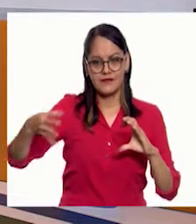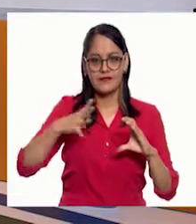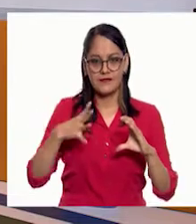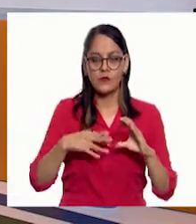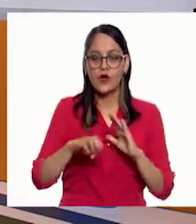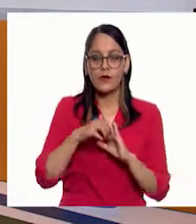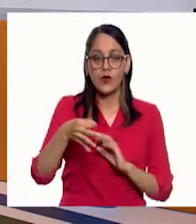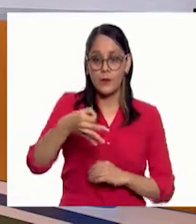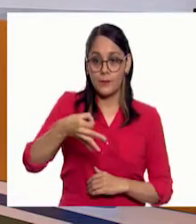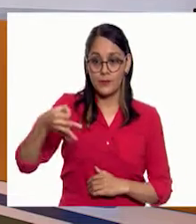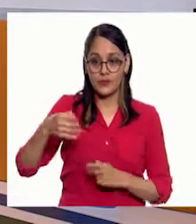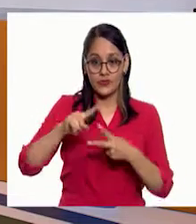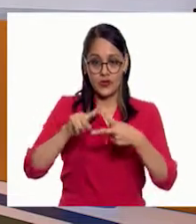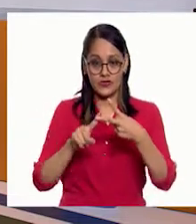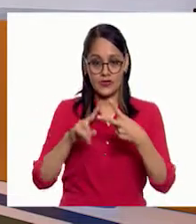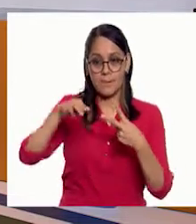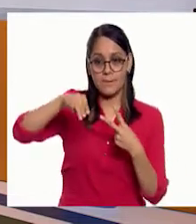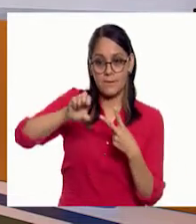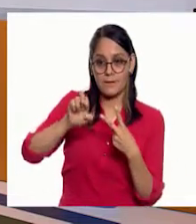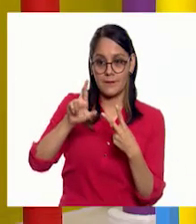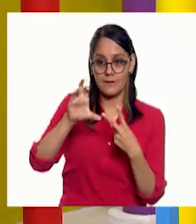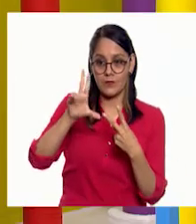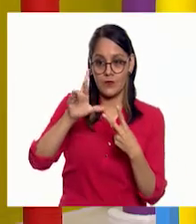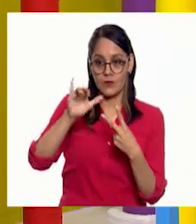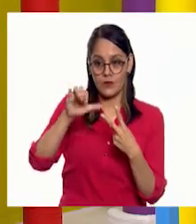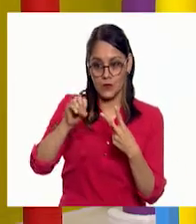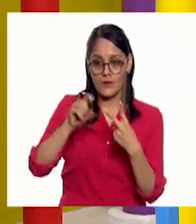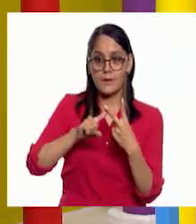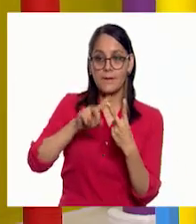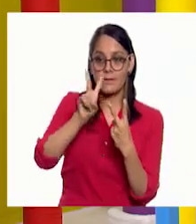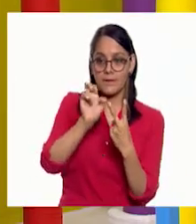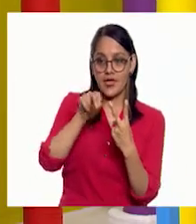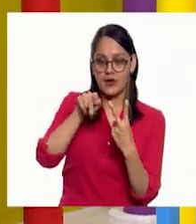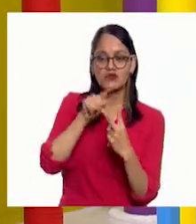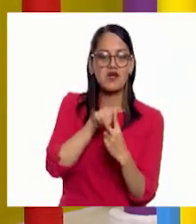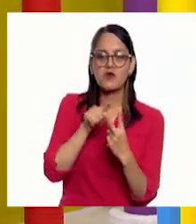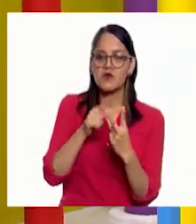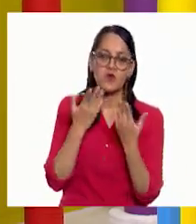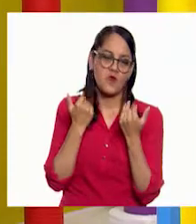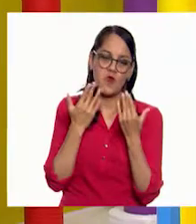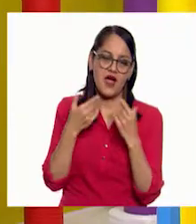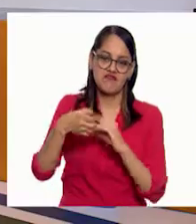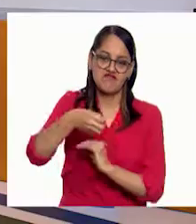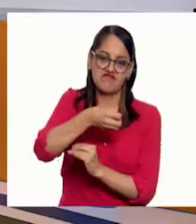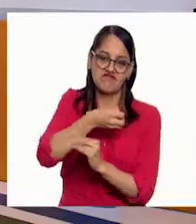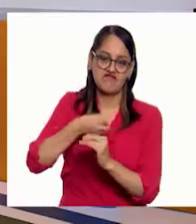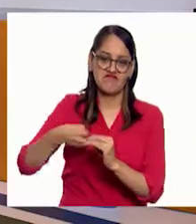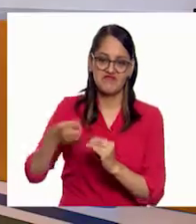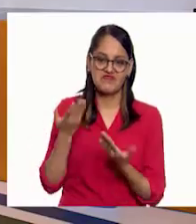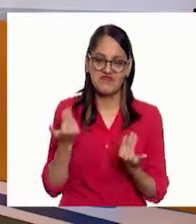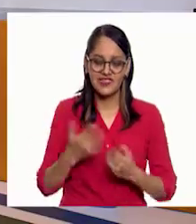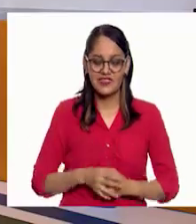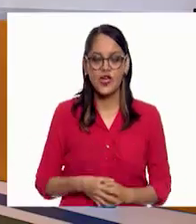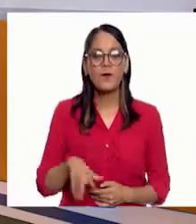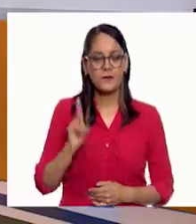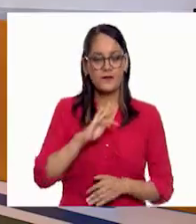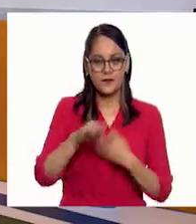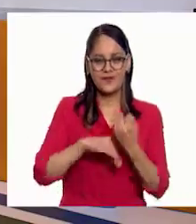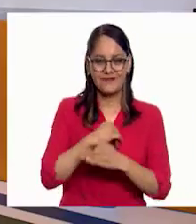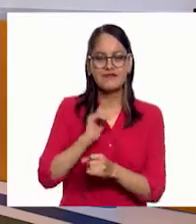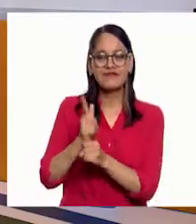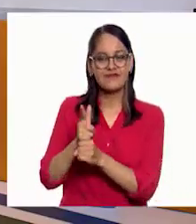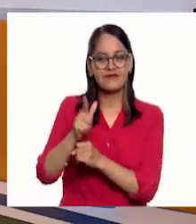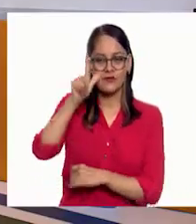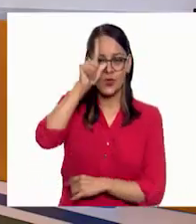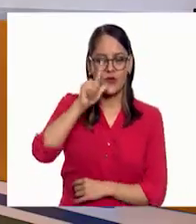Mercurio y Venus no tienen ninguno. Ay, no tienen, pobrecito. Bueno. Pero entonces ya sabemos o reconocemos todos a